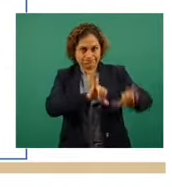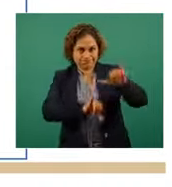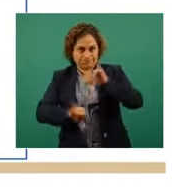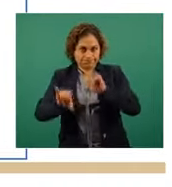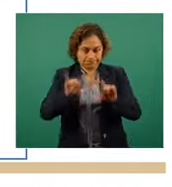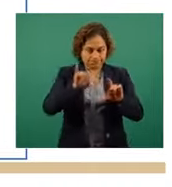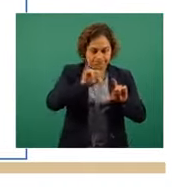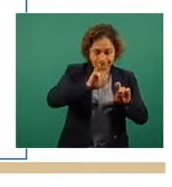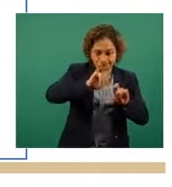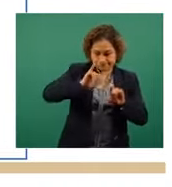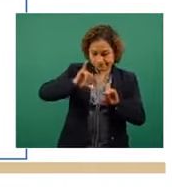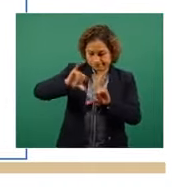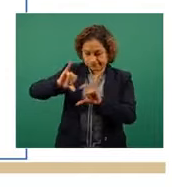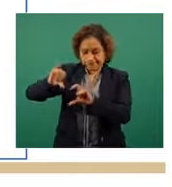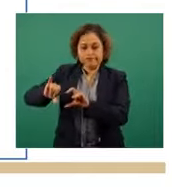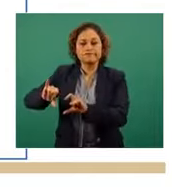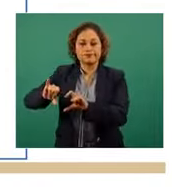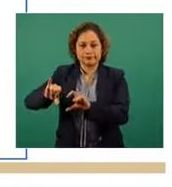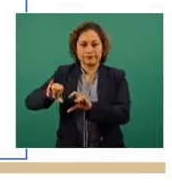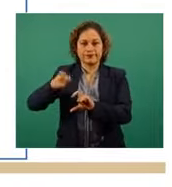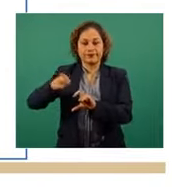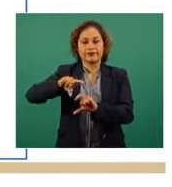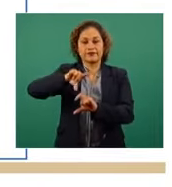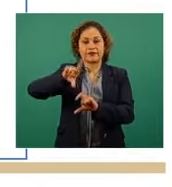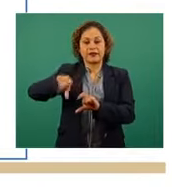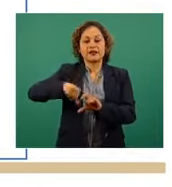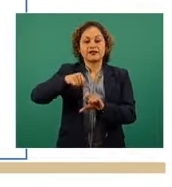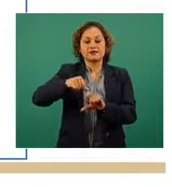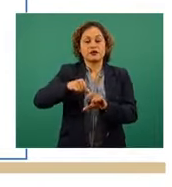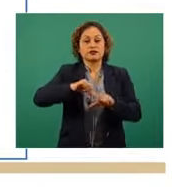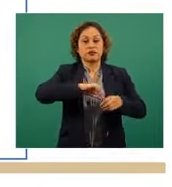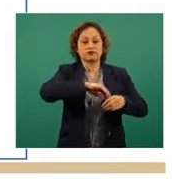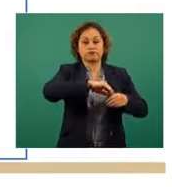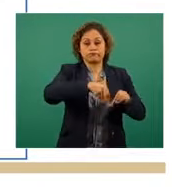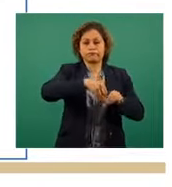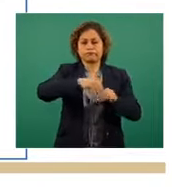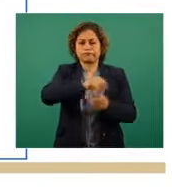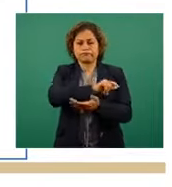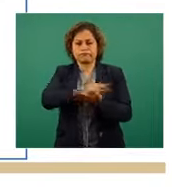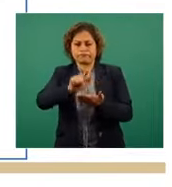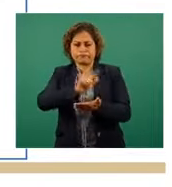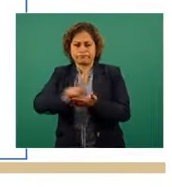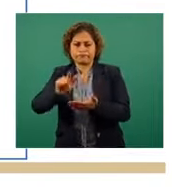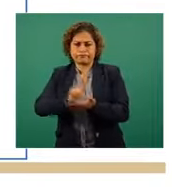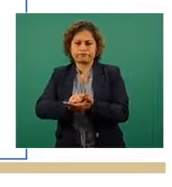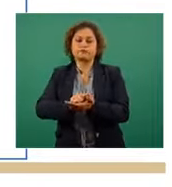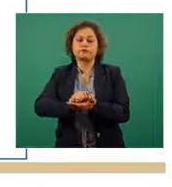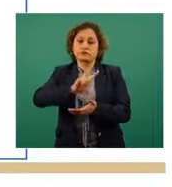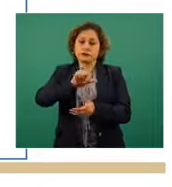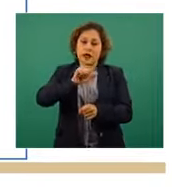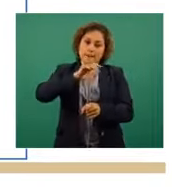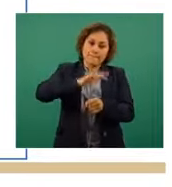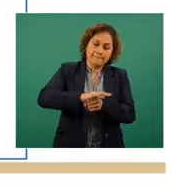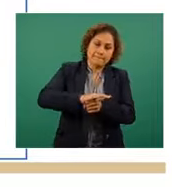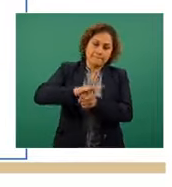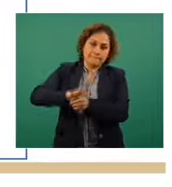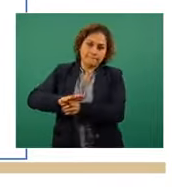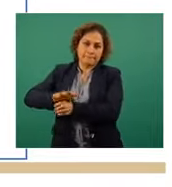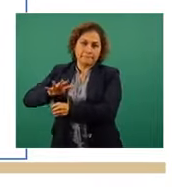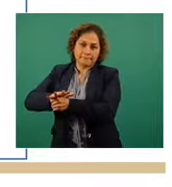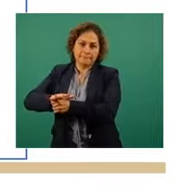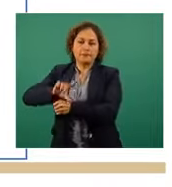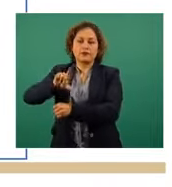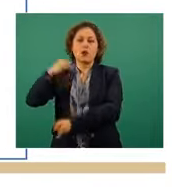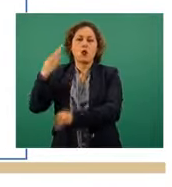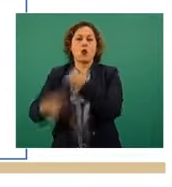soporte, luego se hace el lavado, dosificado y engargolado y finalmente la inspección,